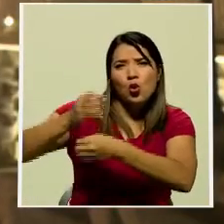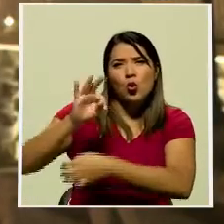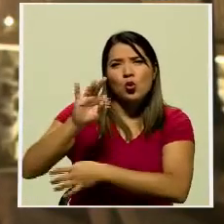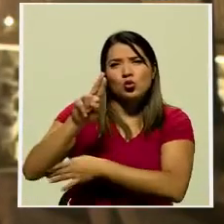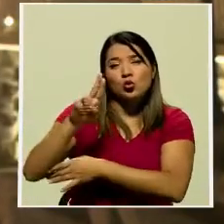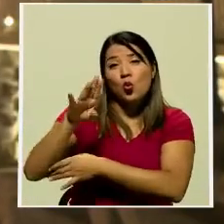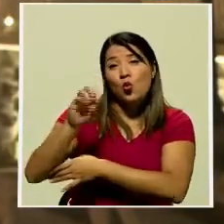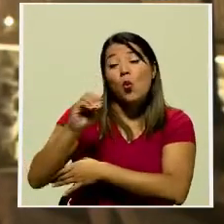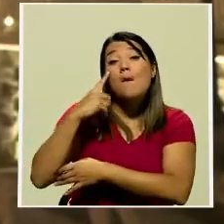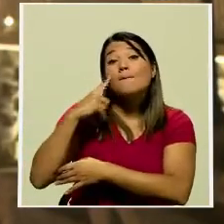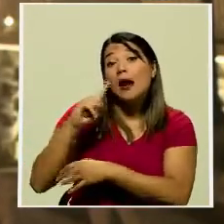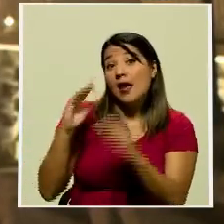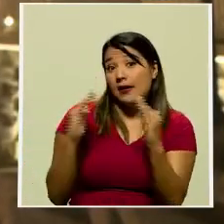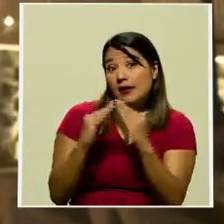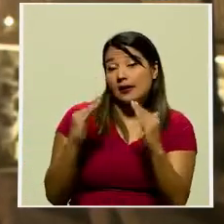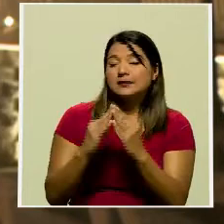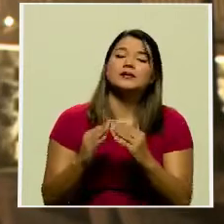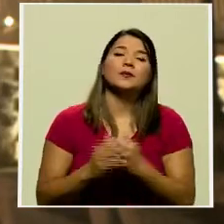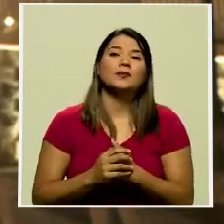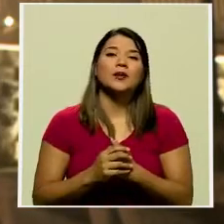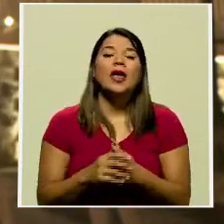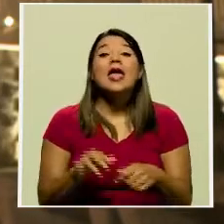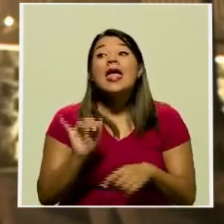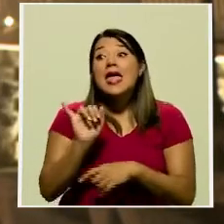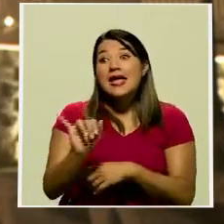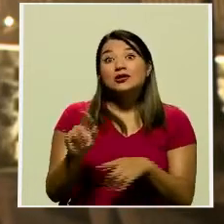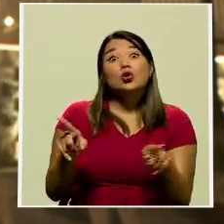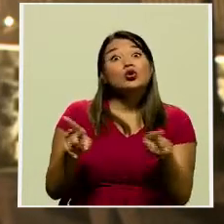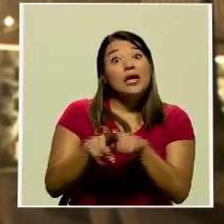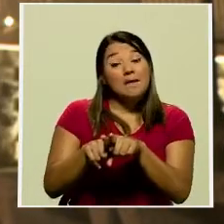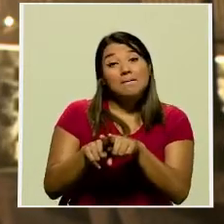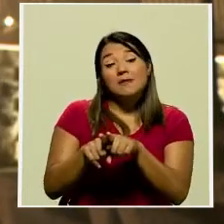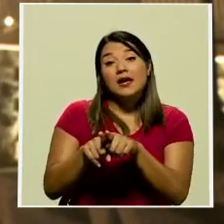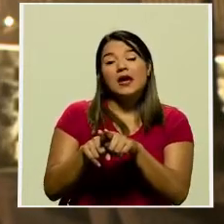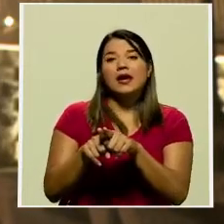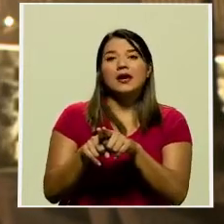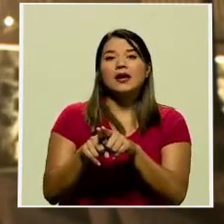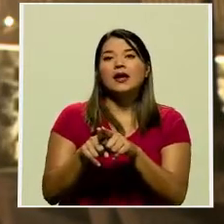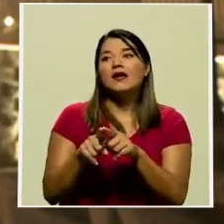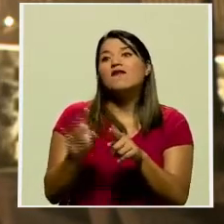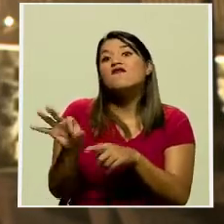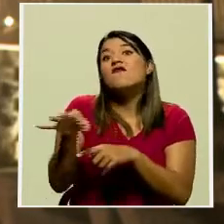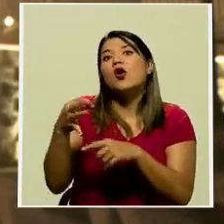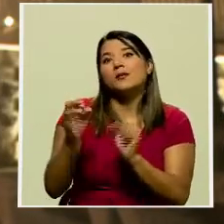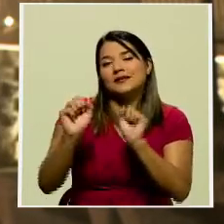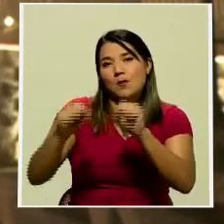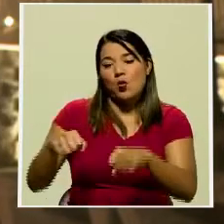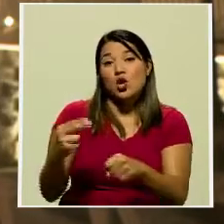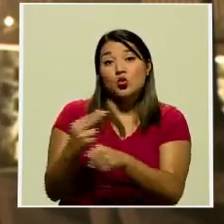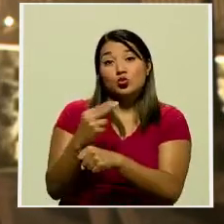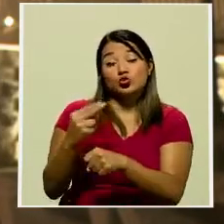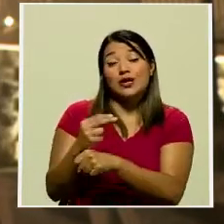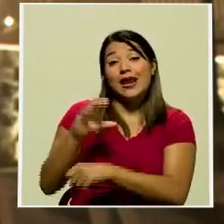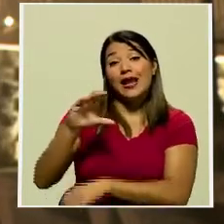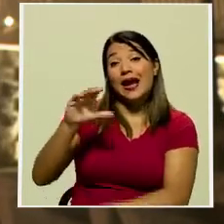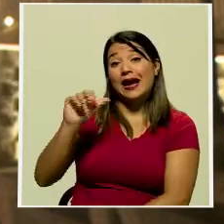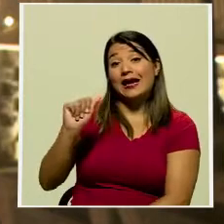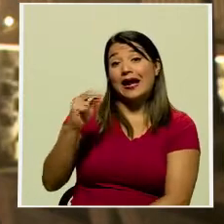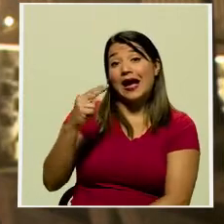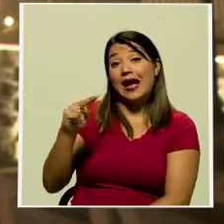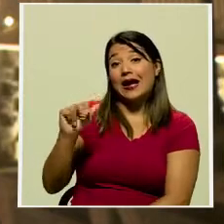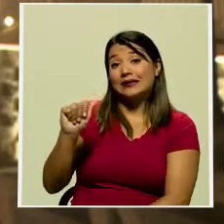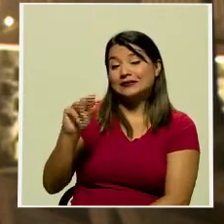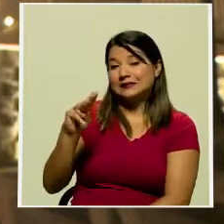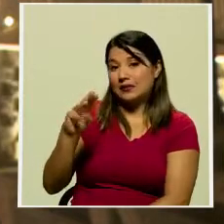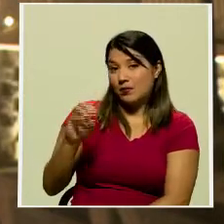Bueno, esto es parte también de las otras funciones que podría tener el tema del cáñamo, y como les decimos, el cannabis medicinal